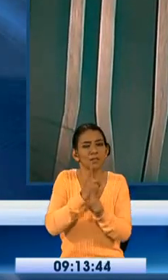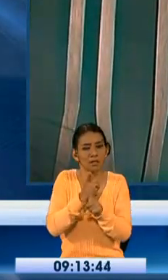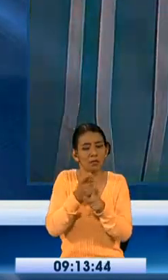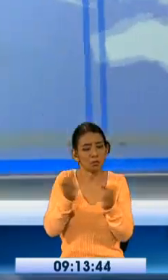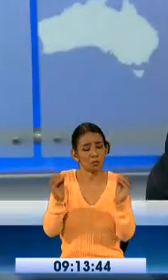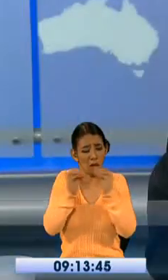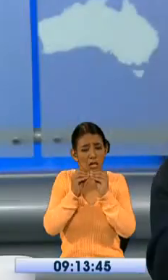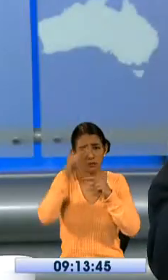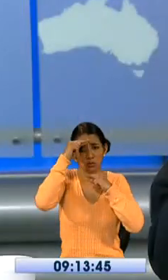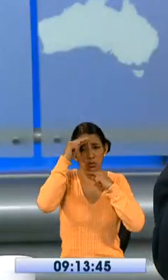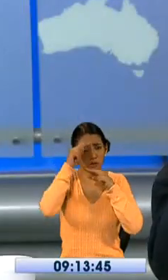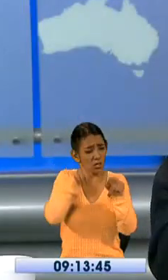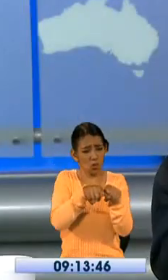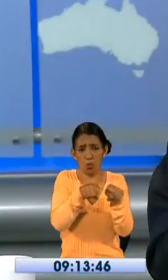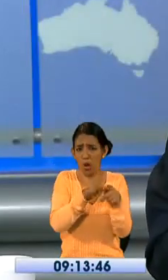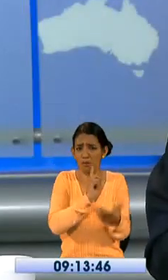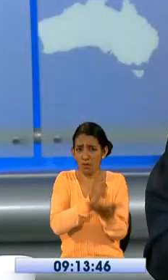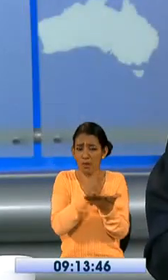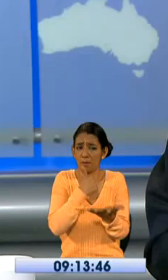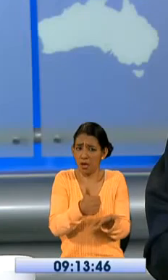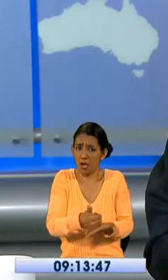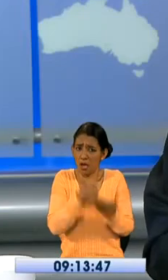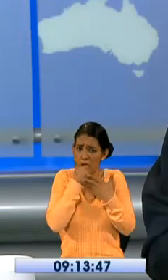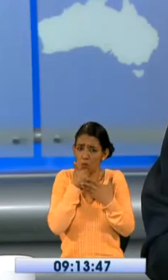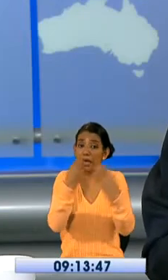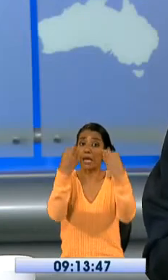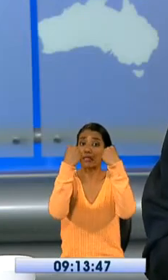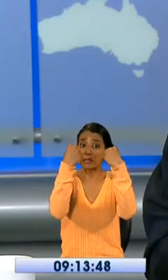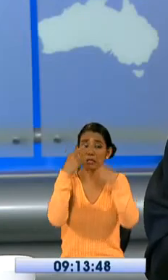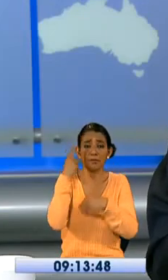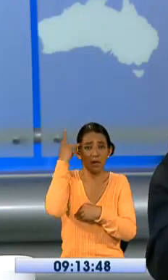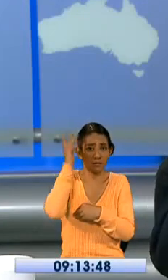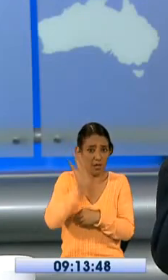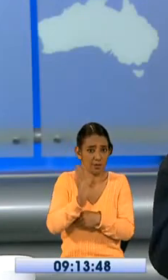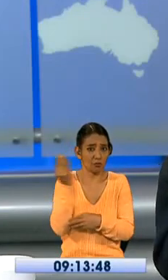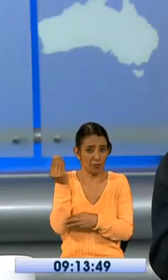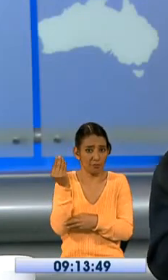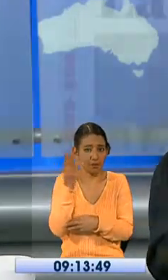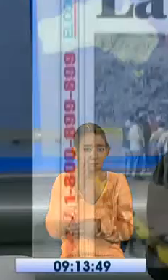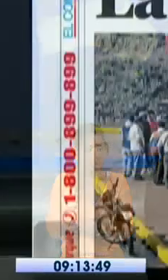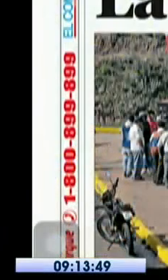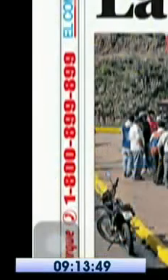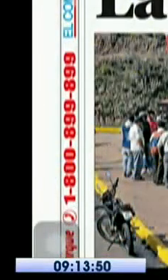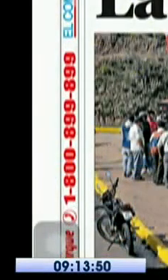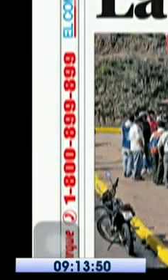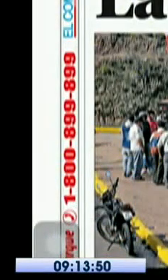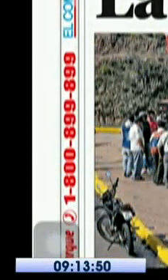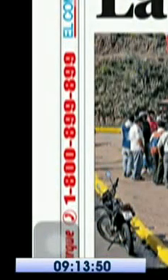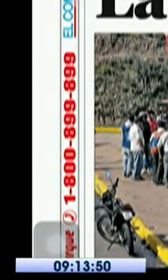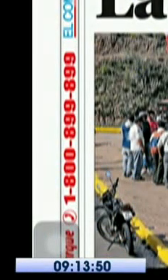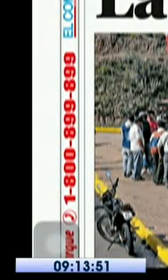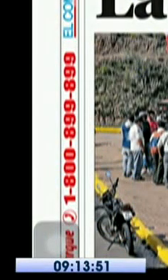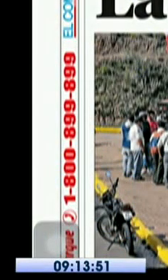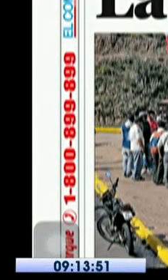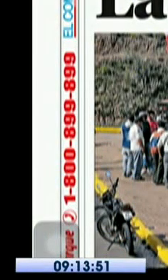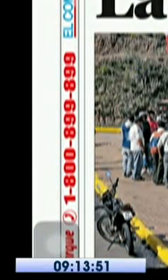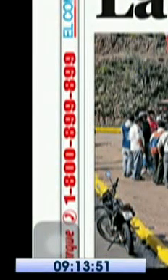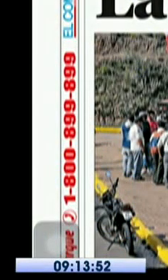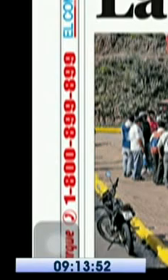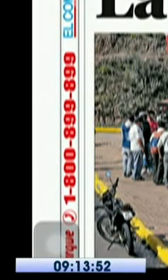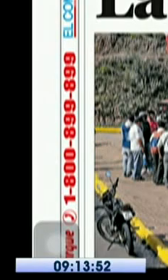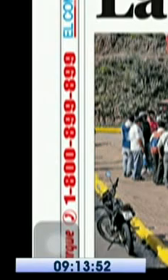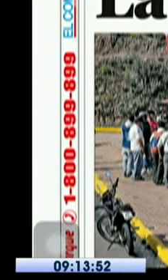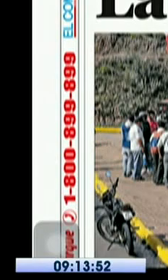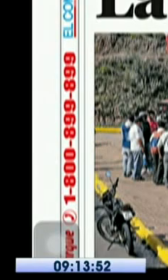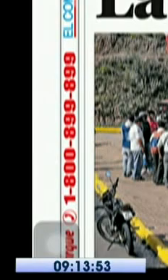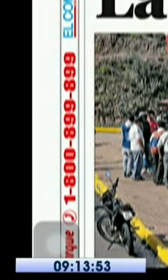más reportajes al respecto. Esto ayuda mucho a la familia joven. Vamos a revisar, productor, ¿le parece? Últimas noticias, está